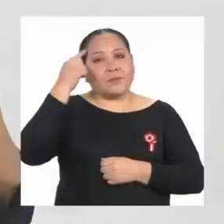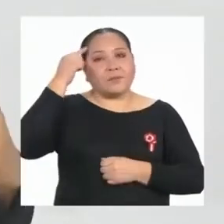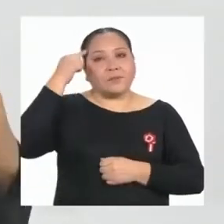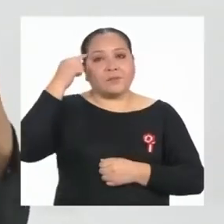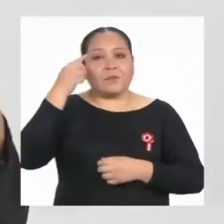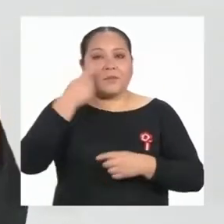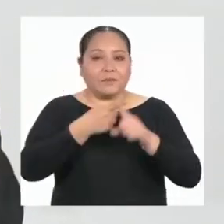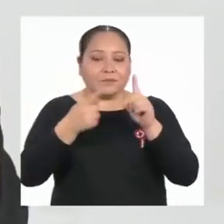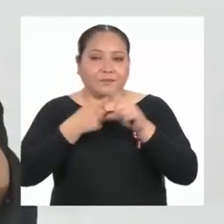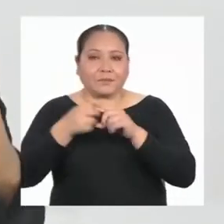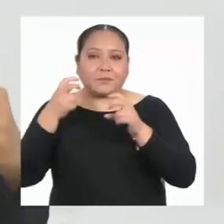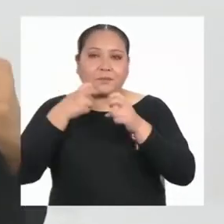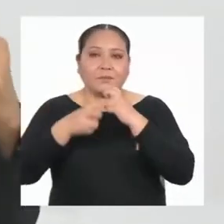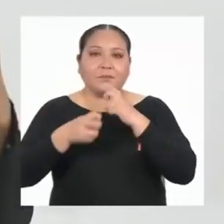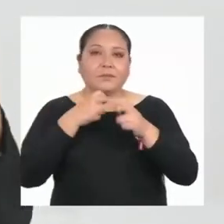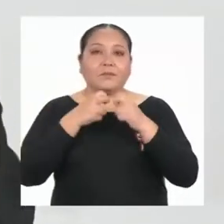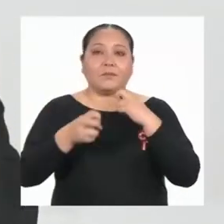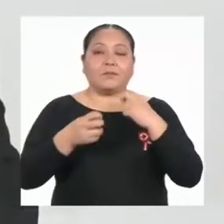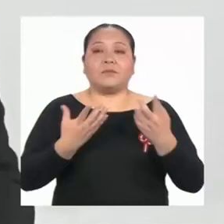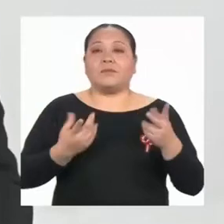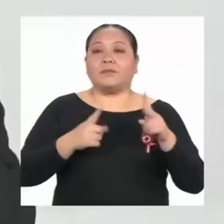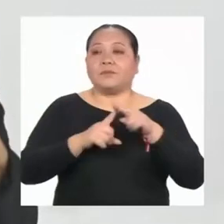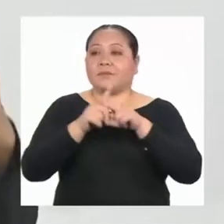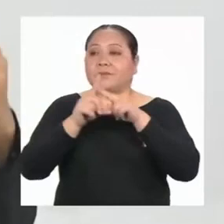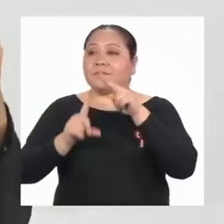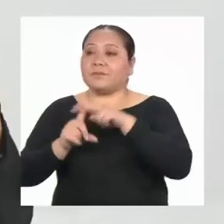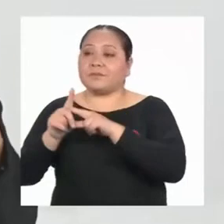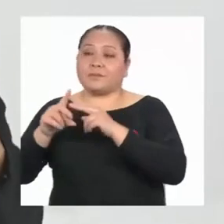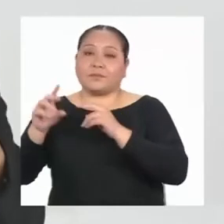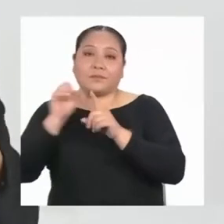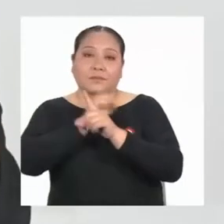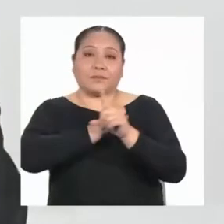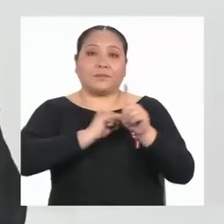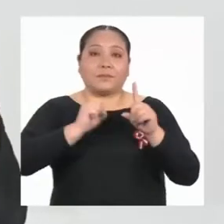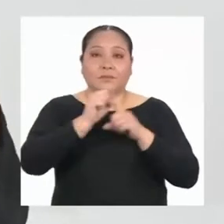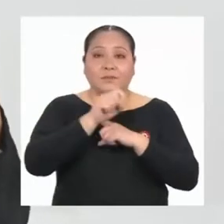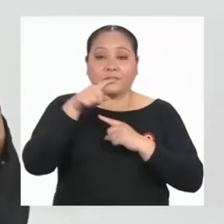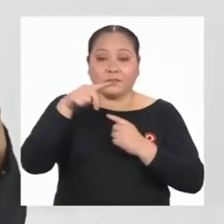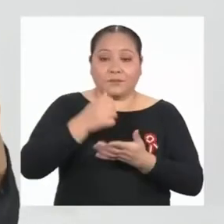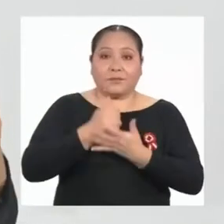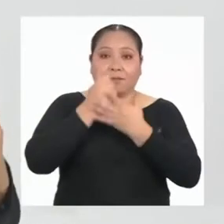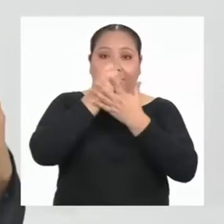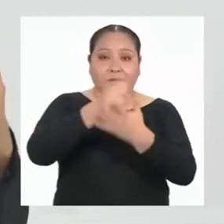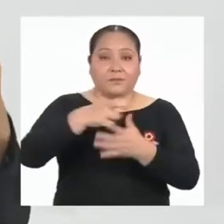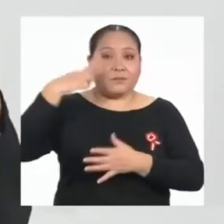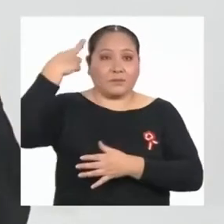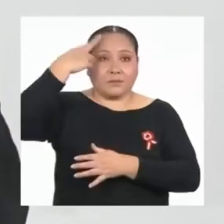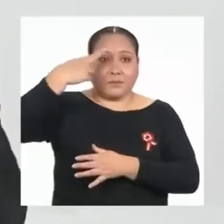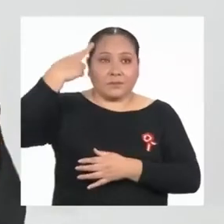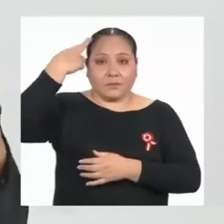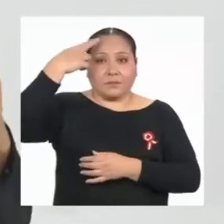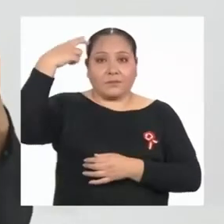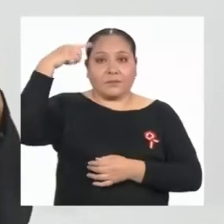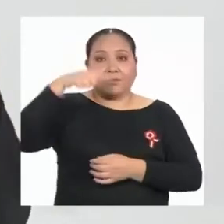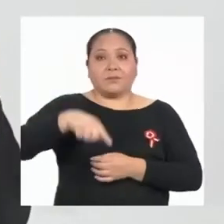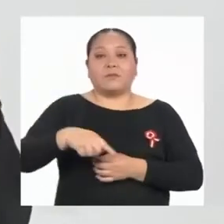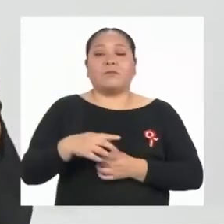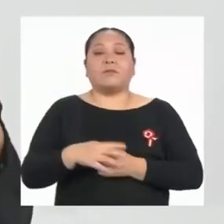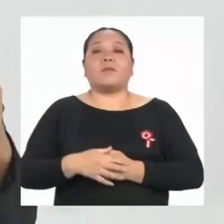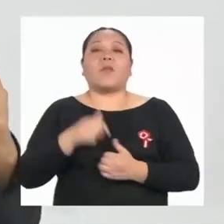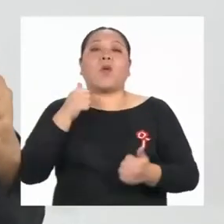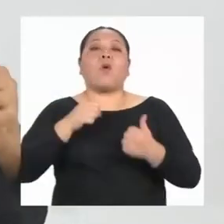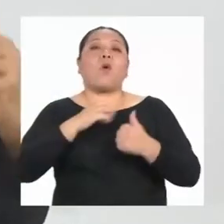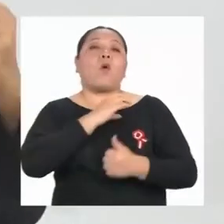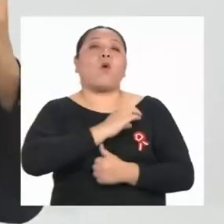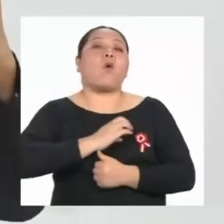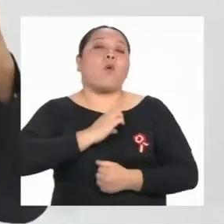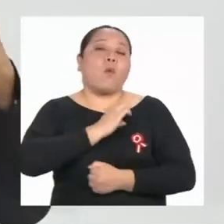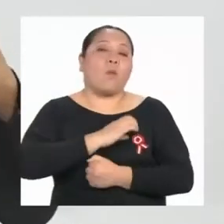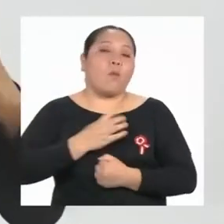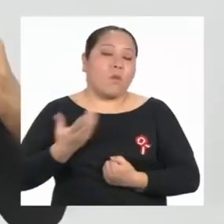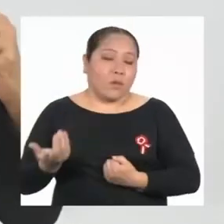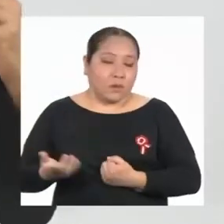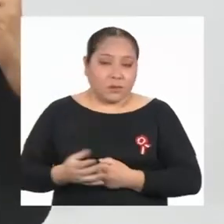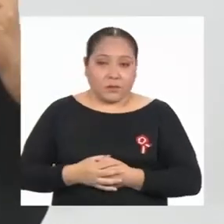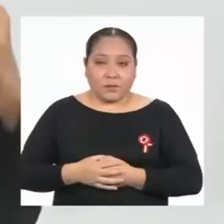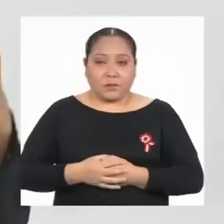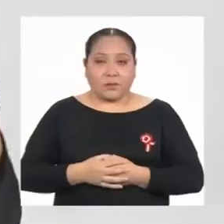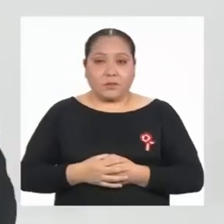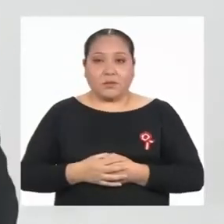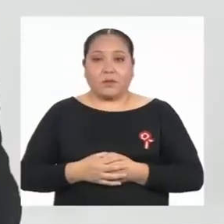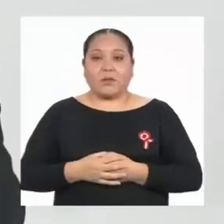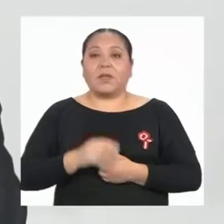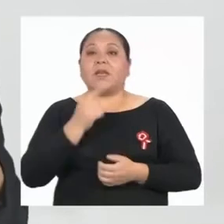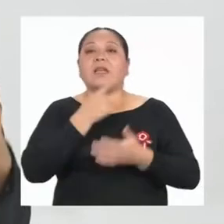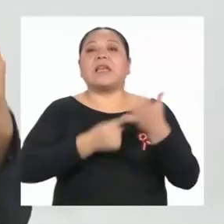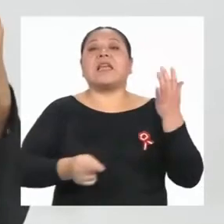los problemas que ocurren en la sociedad nos sirve para reflexionar sobre nuestro comportamiento y sobre lo